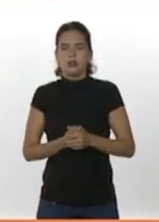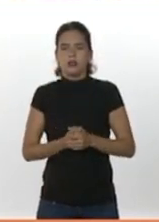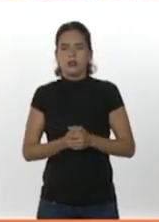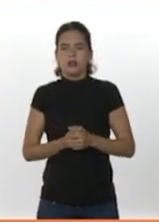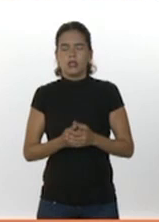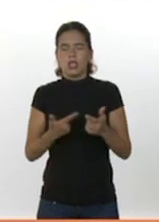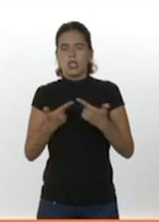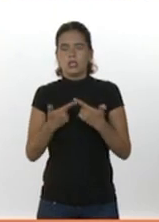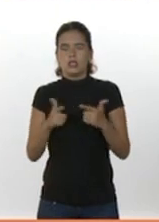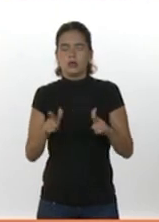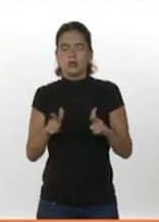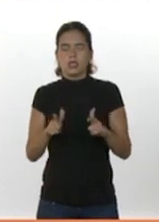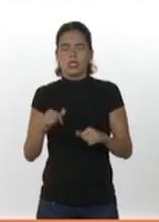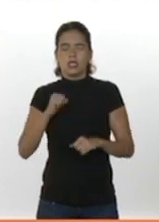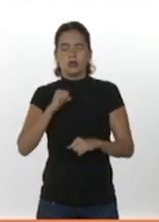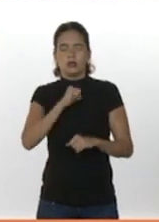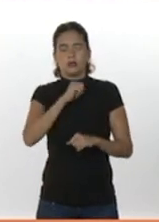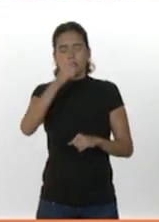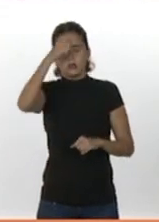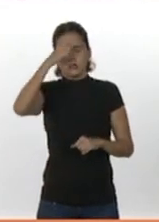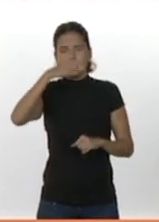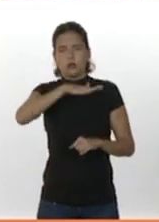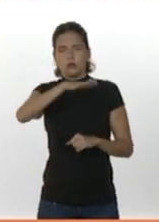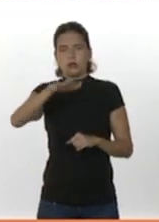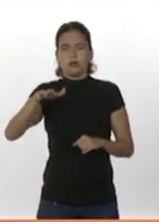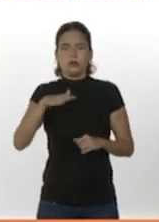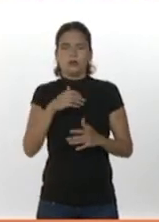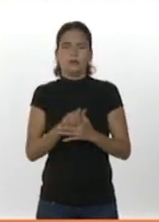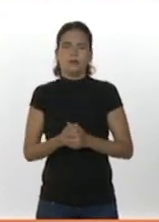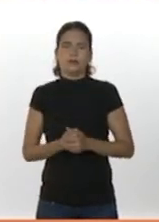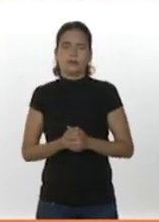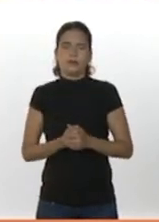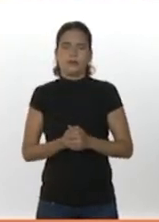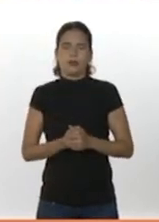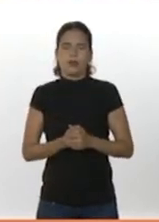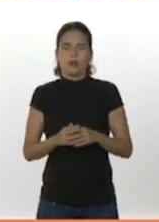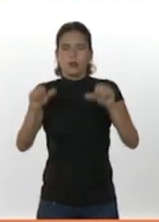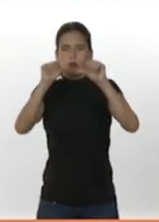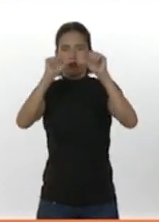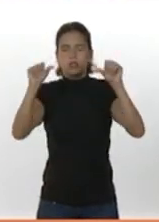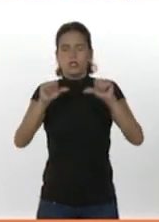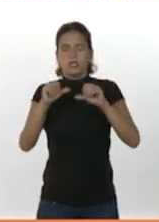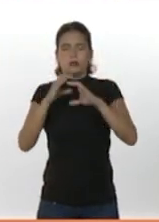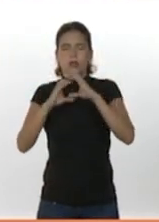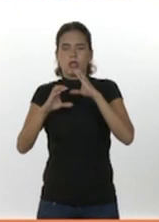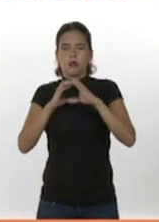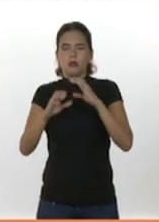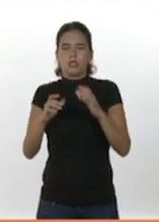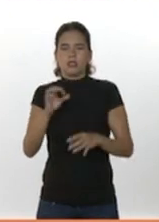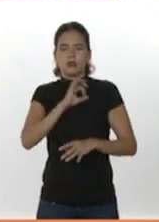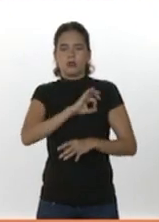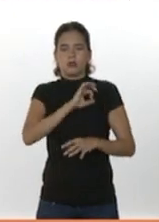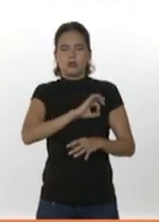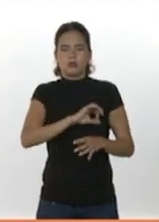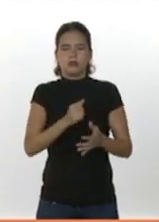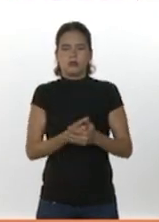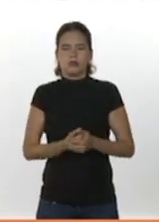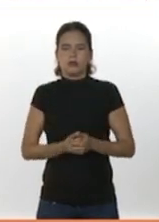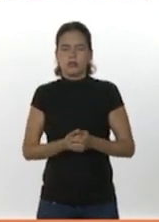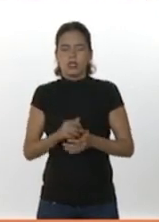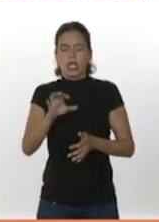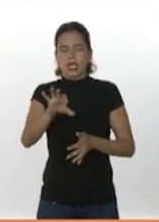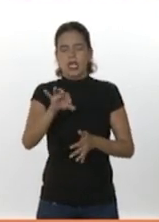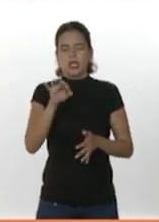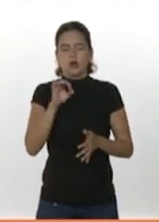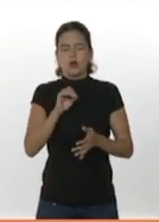la soberanía y la autodeterminación de los pueblos en un sistema de comunicación social que escogimos en